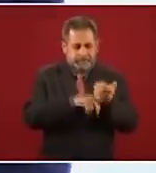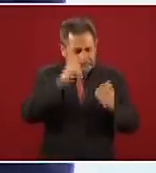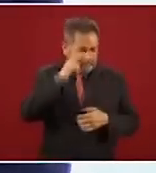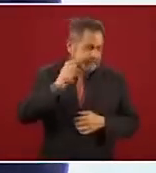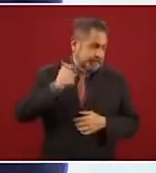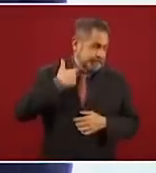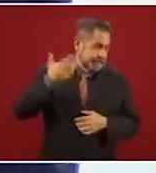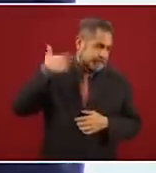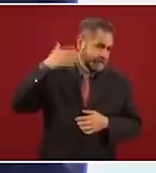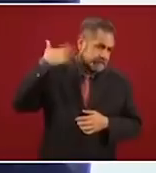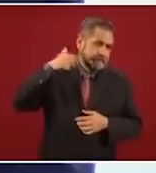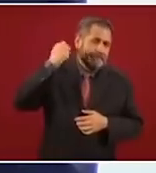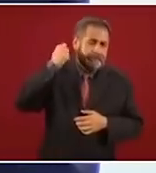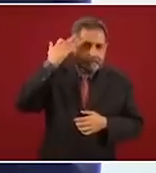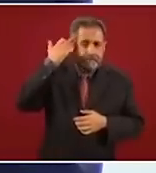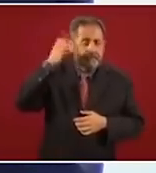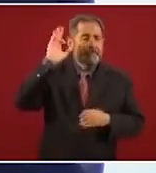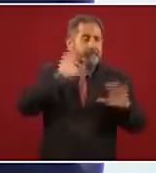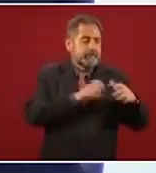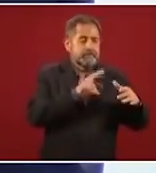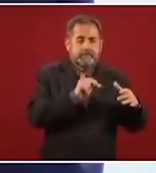¿no?, del periodo neoliberal.